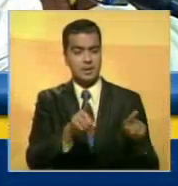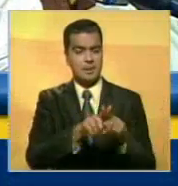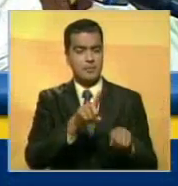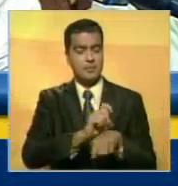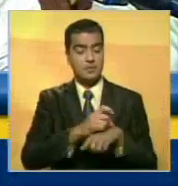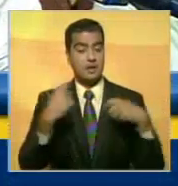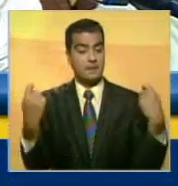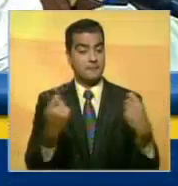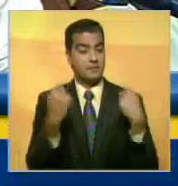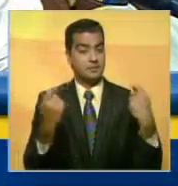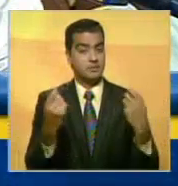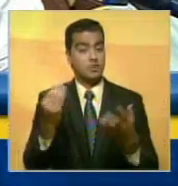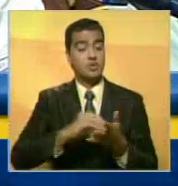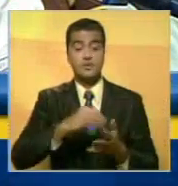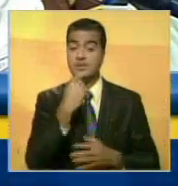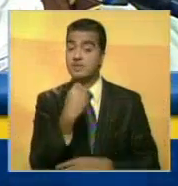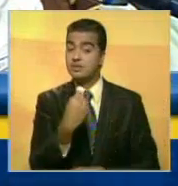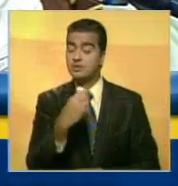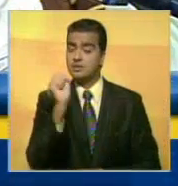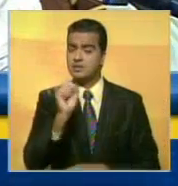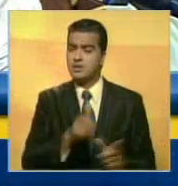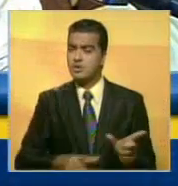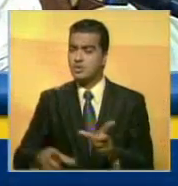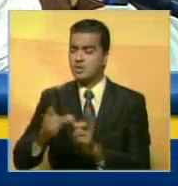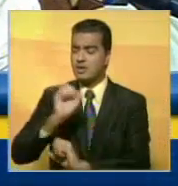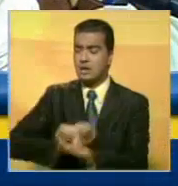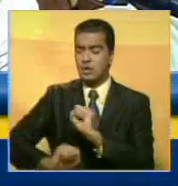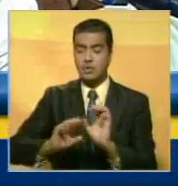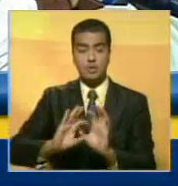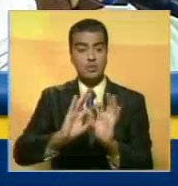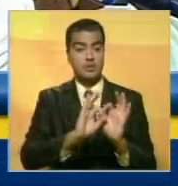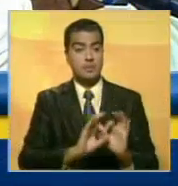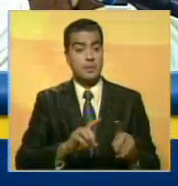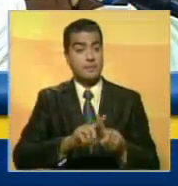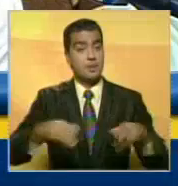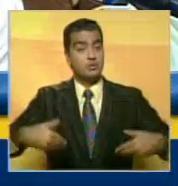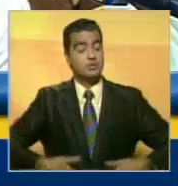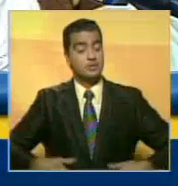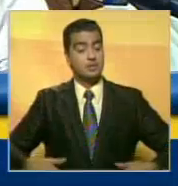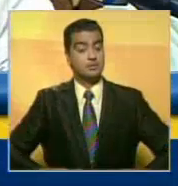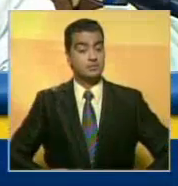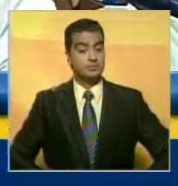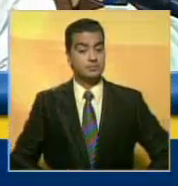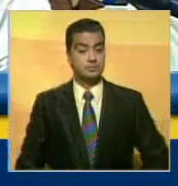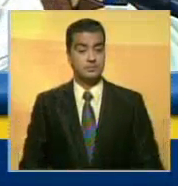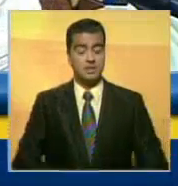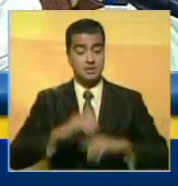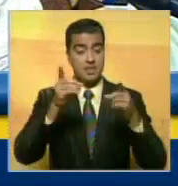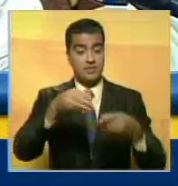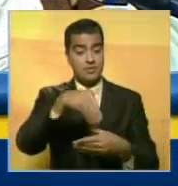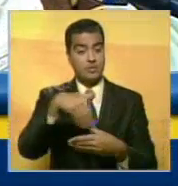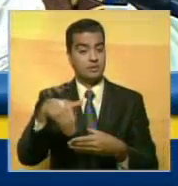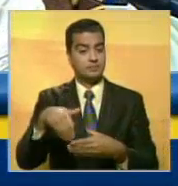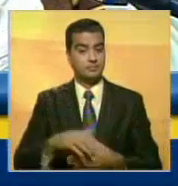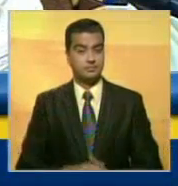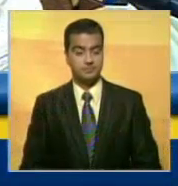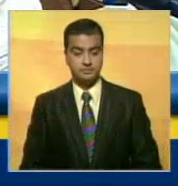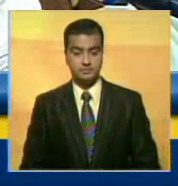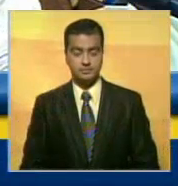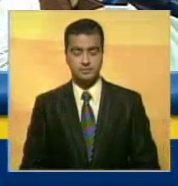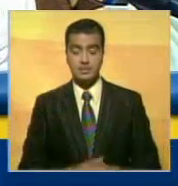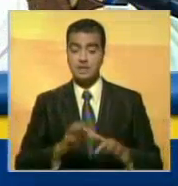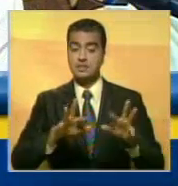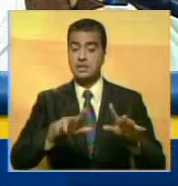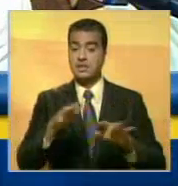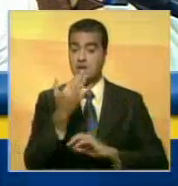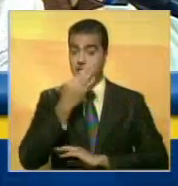hacer campaña reiteró que existen factores en contra de la unidad pero insiste en que se debe votar el secretario de la tolda